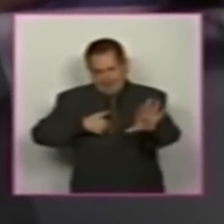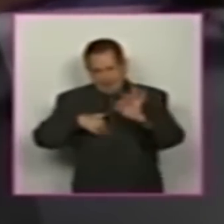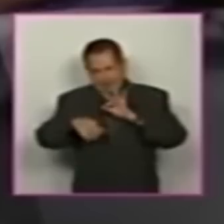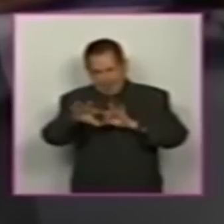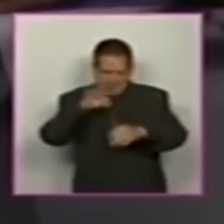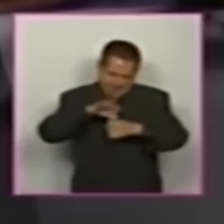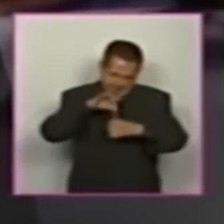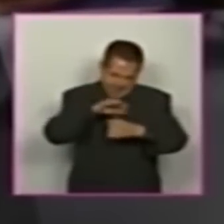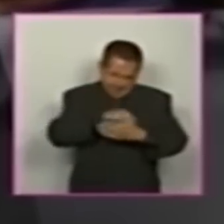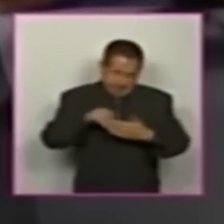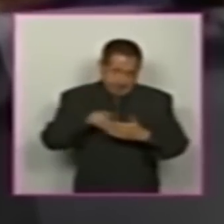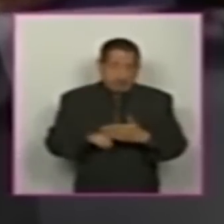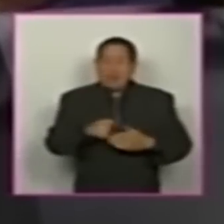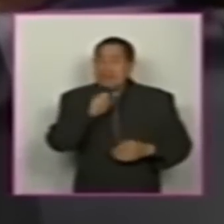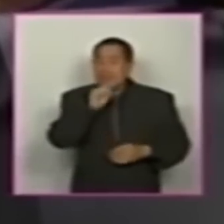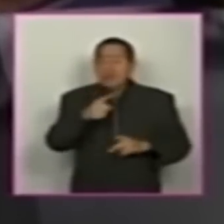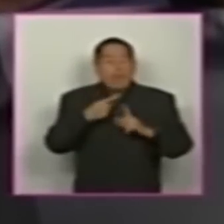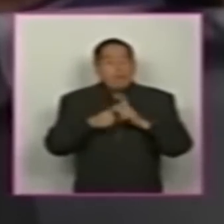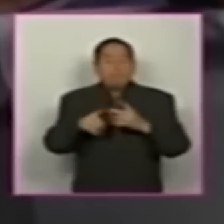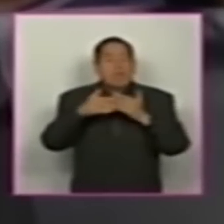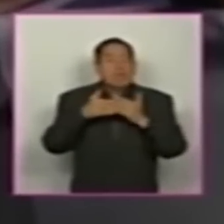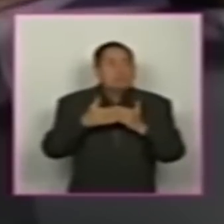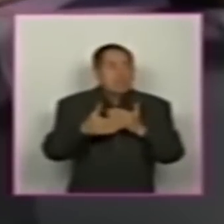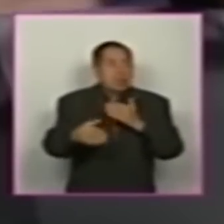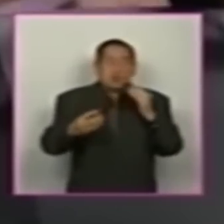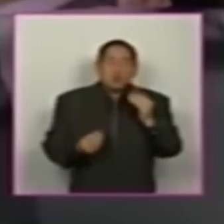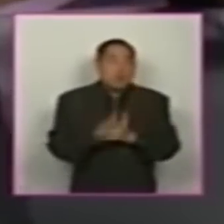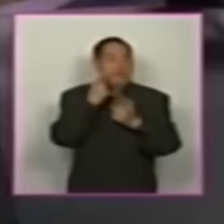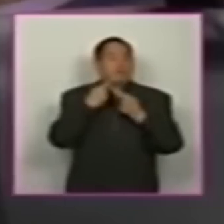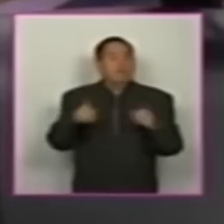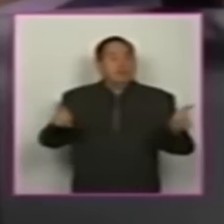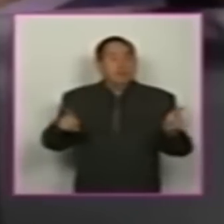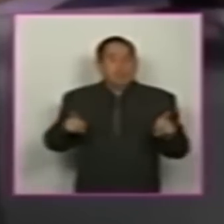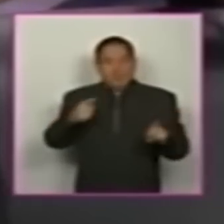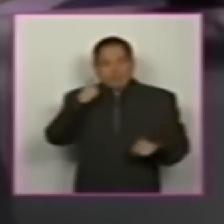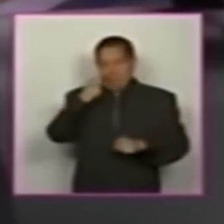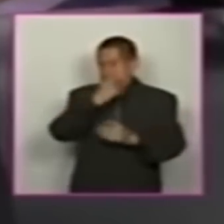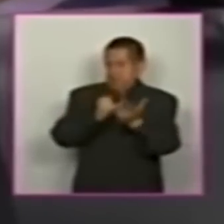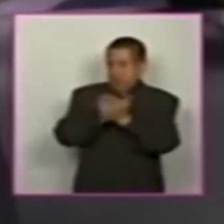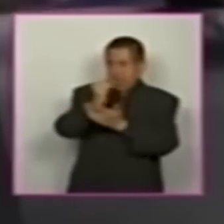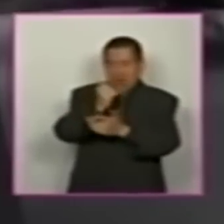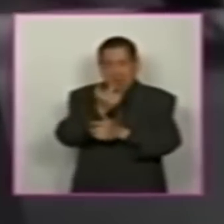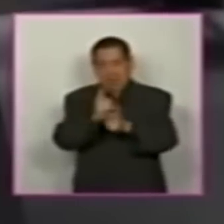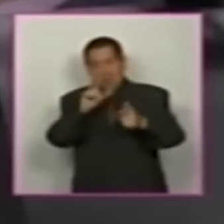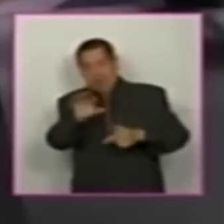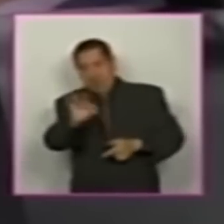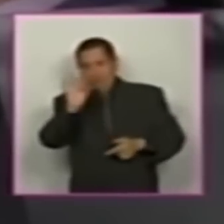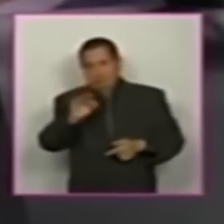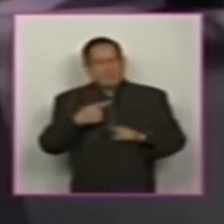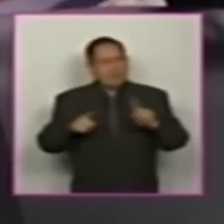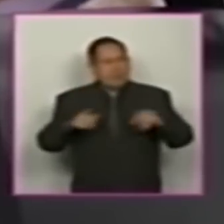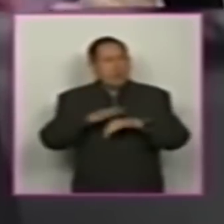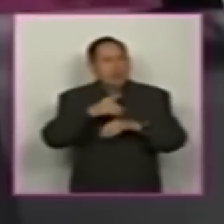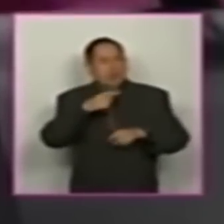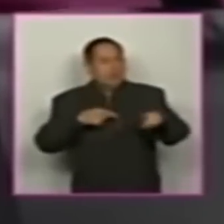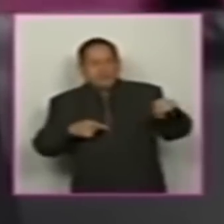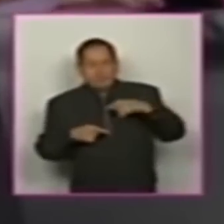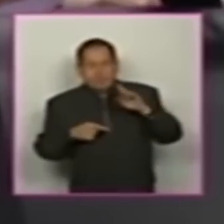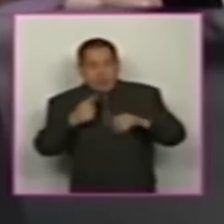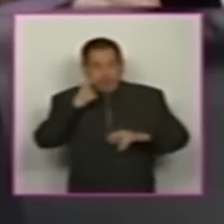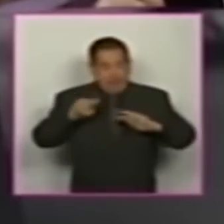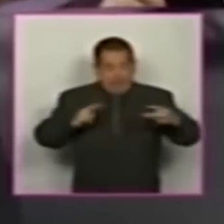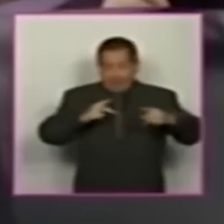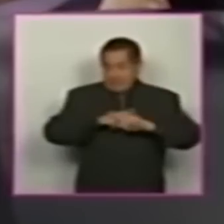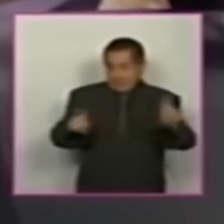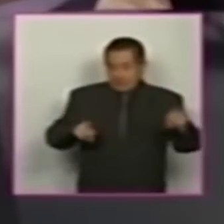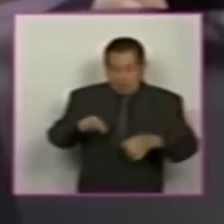en diferentes momentos, en otras medidas cautelares, en el esquema jurídico, presentar el esquema constitucional, el cual la